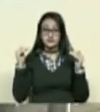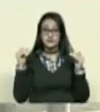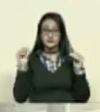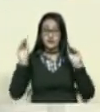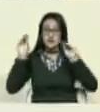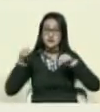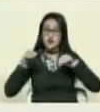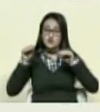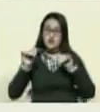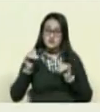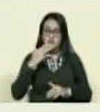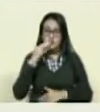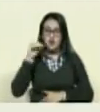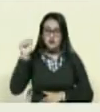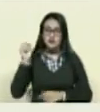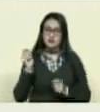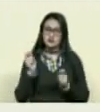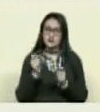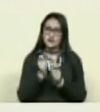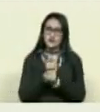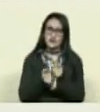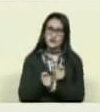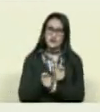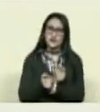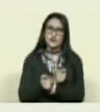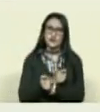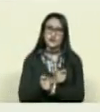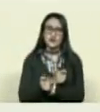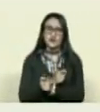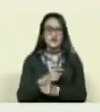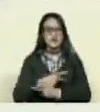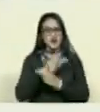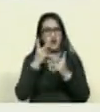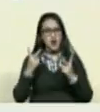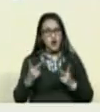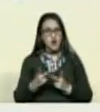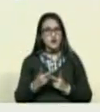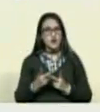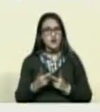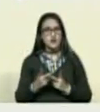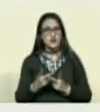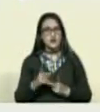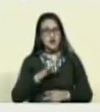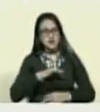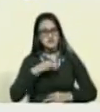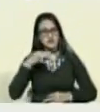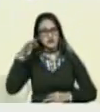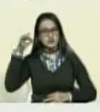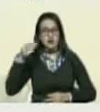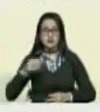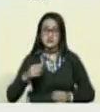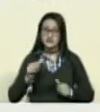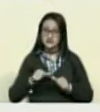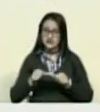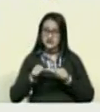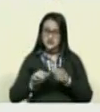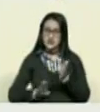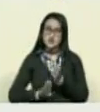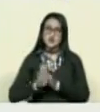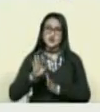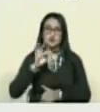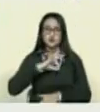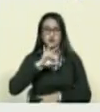presidente Nicolás Maduro, hacer una renovación de lo que tiene que ver con los valores morales, los valores espirituales para avanzar hacia